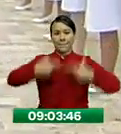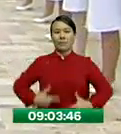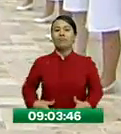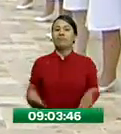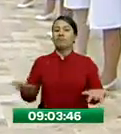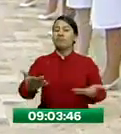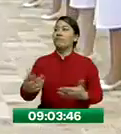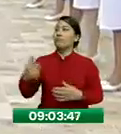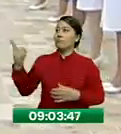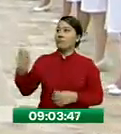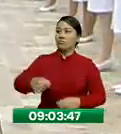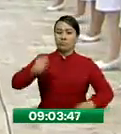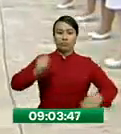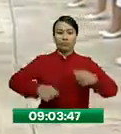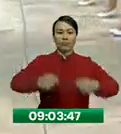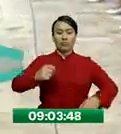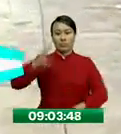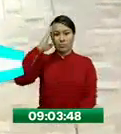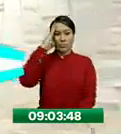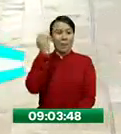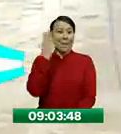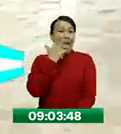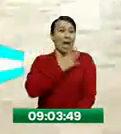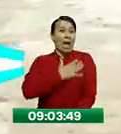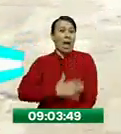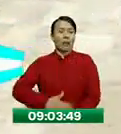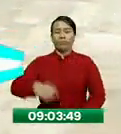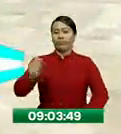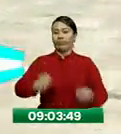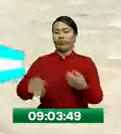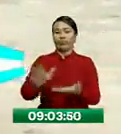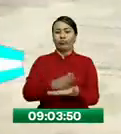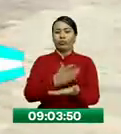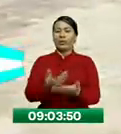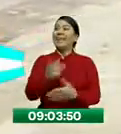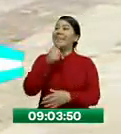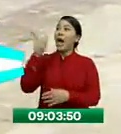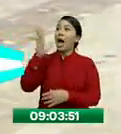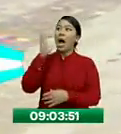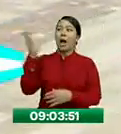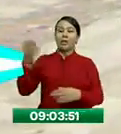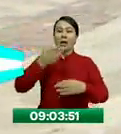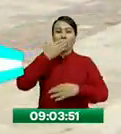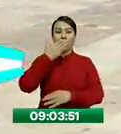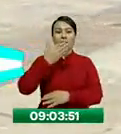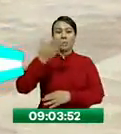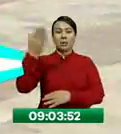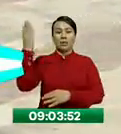la banda metropolitana. De ese lado vamos a ver si están cantando el himno nacional los...